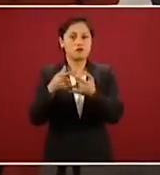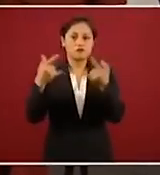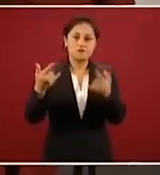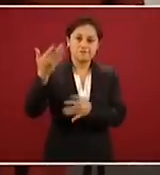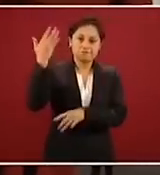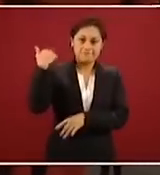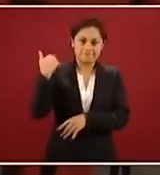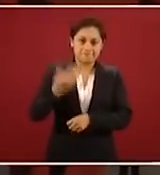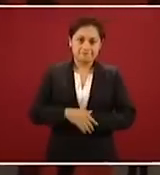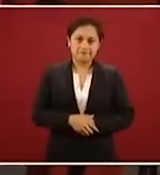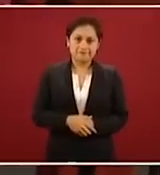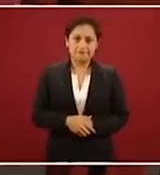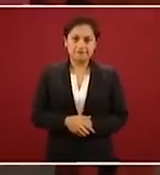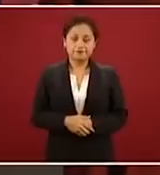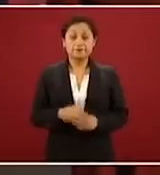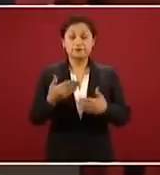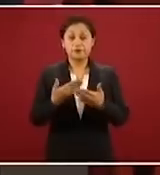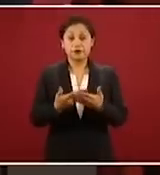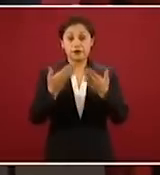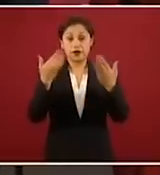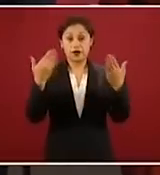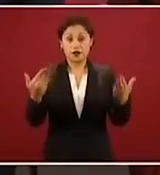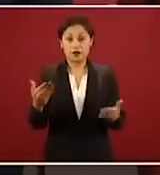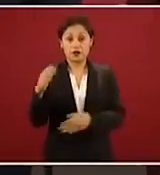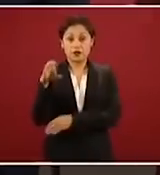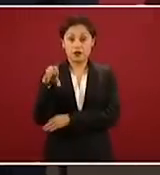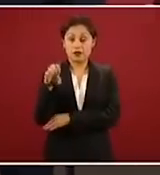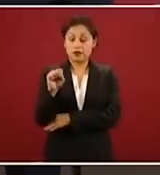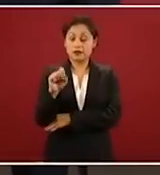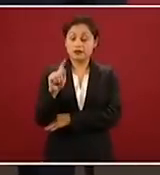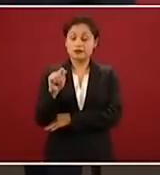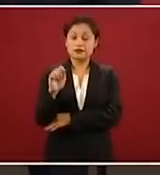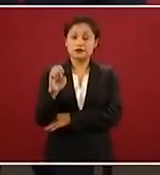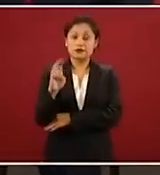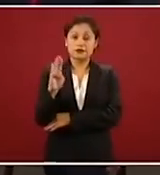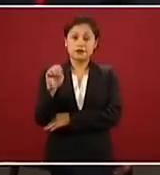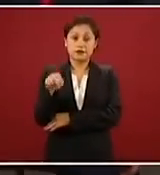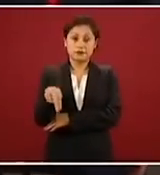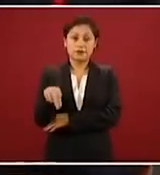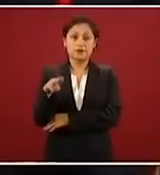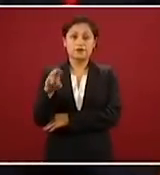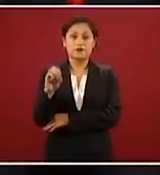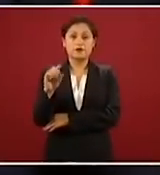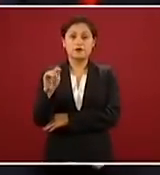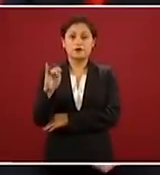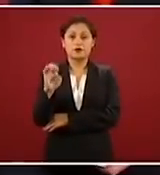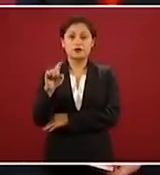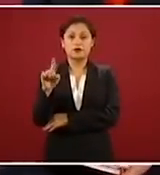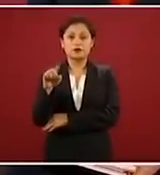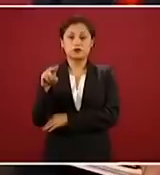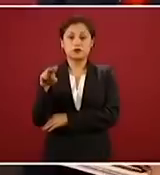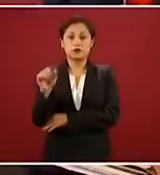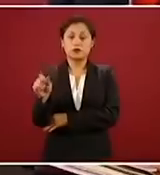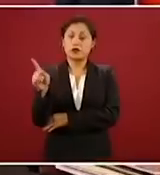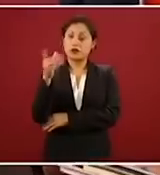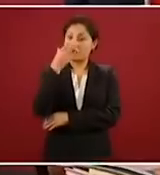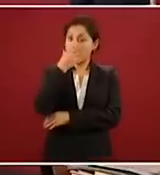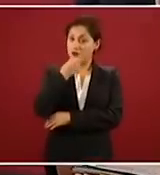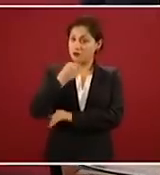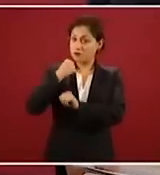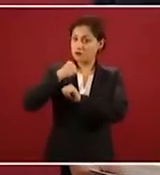Ahora Esteban Moctezuma, secretario de Educación Pública, va a